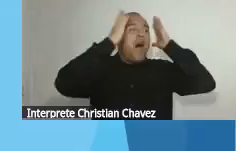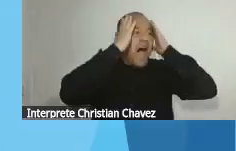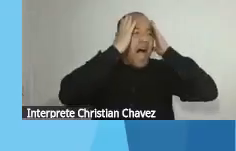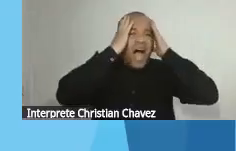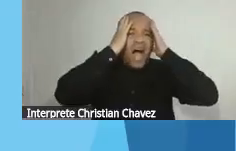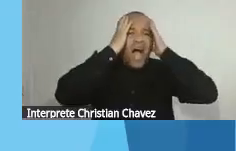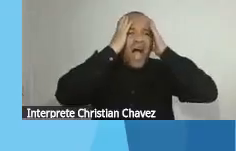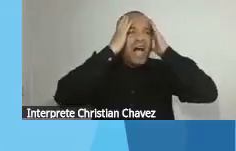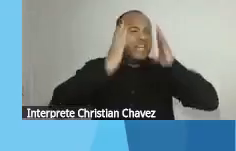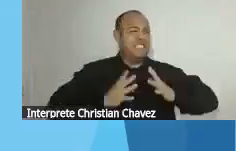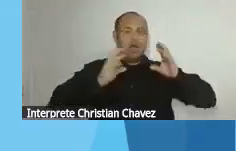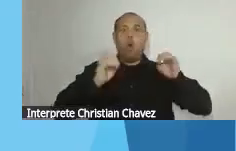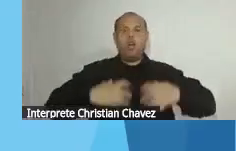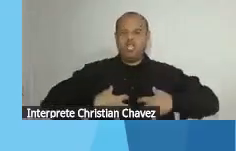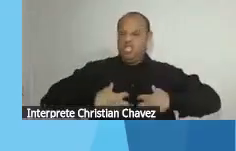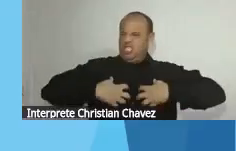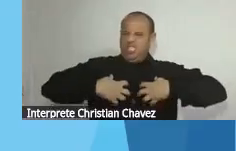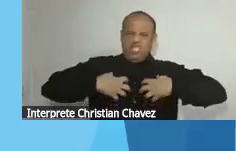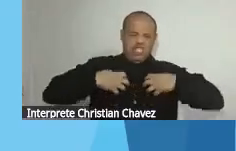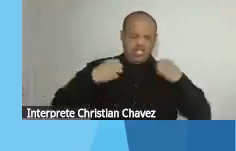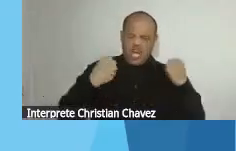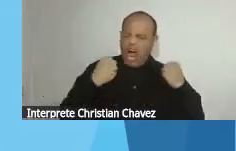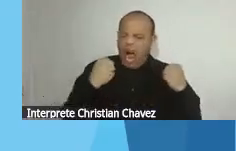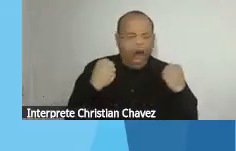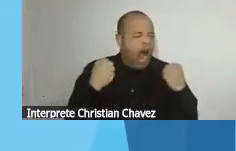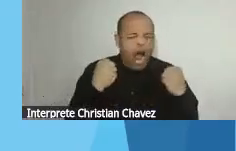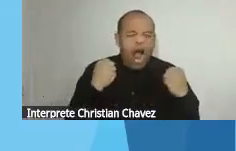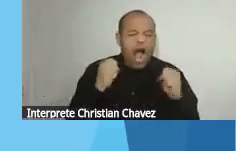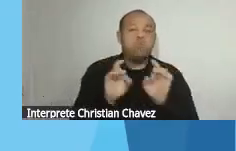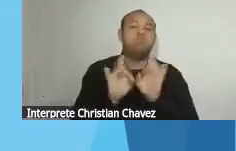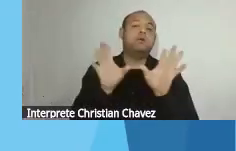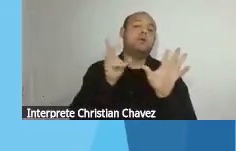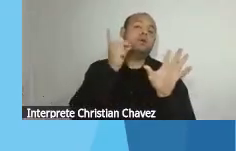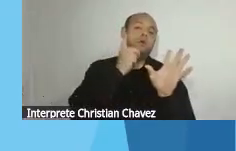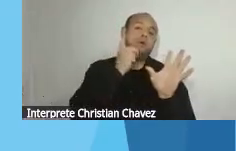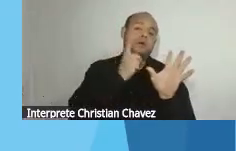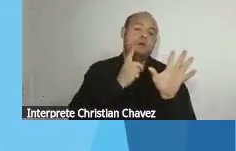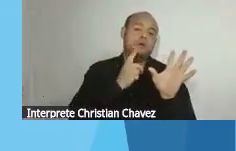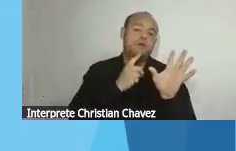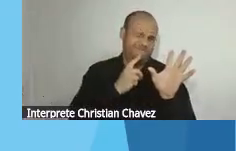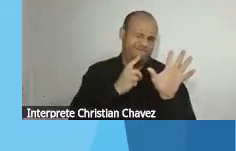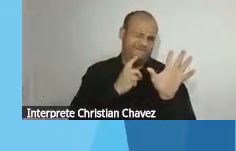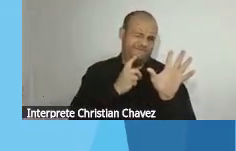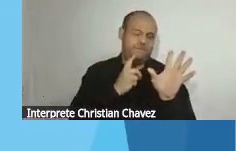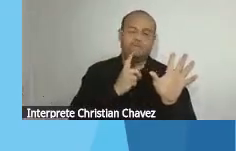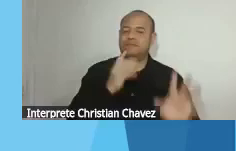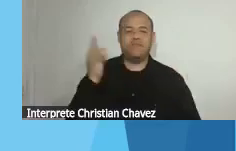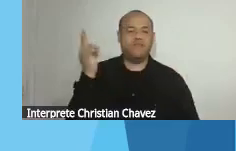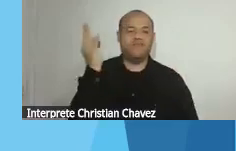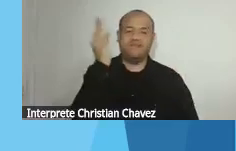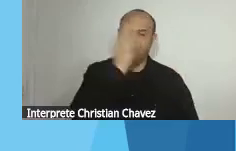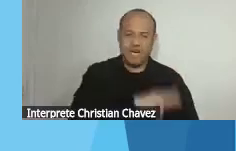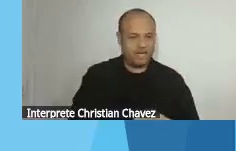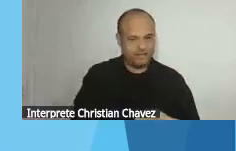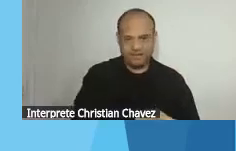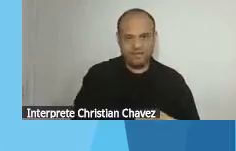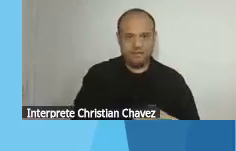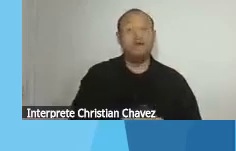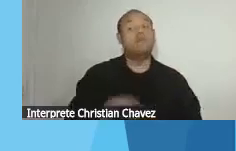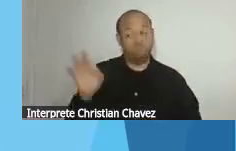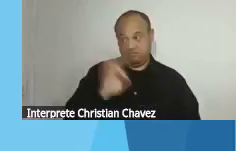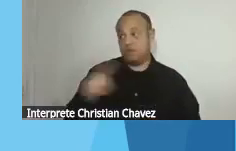fuerte coraje. Este es totalmente falso también. A lo mejor la persona sí tuvo un